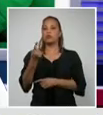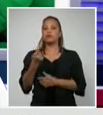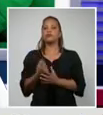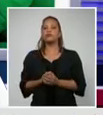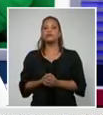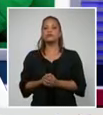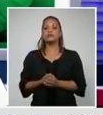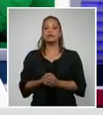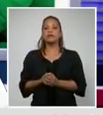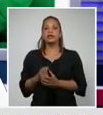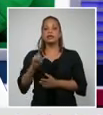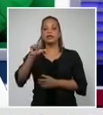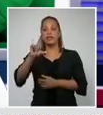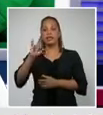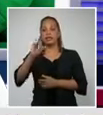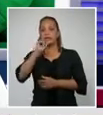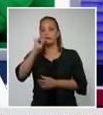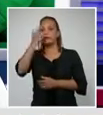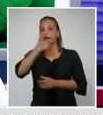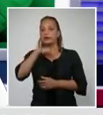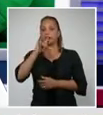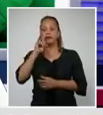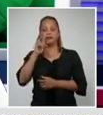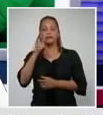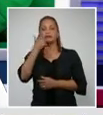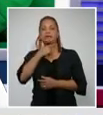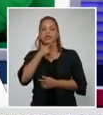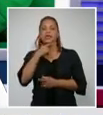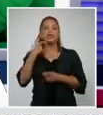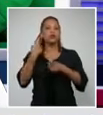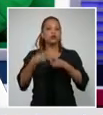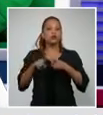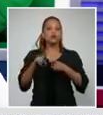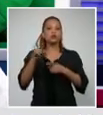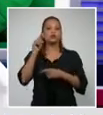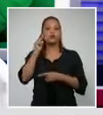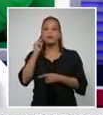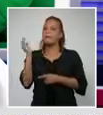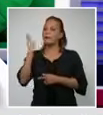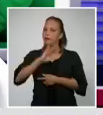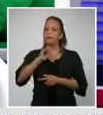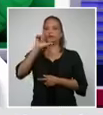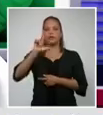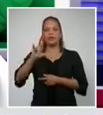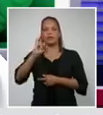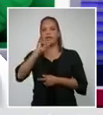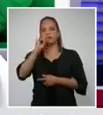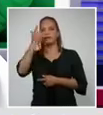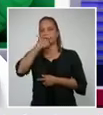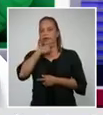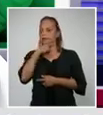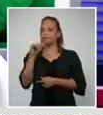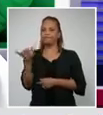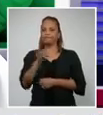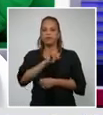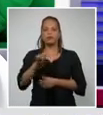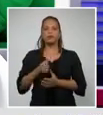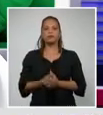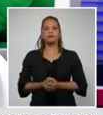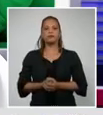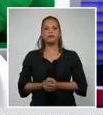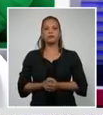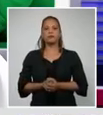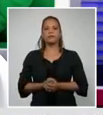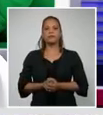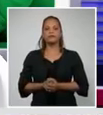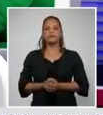Libia y un filipino procedente de Libia también. Como ya había dicho,